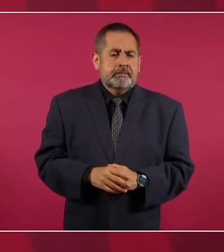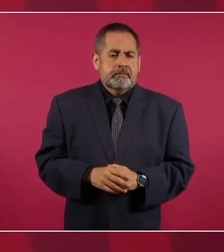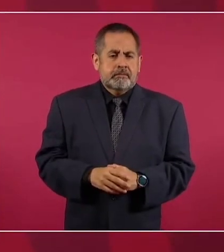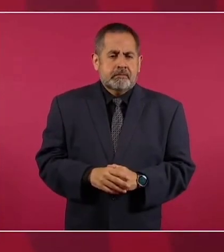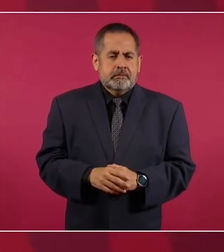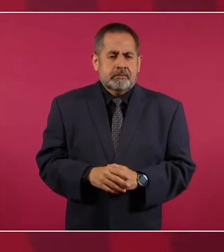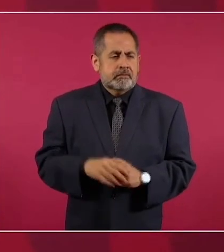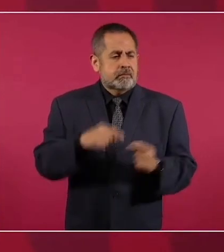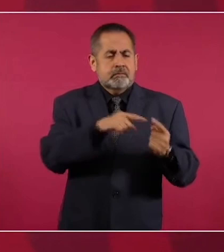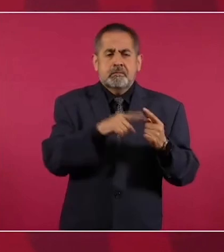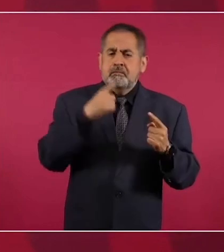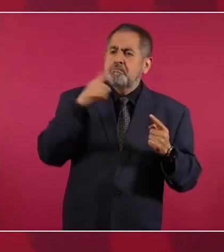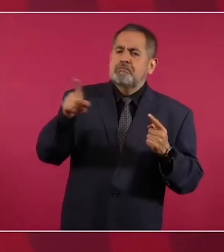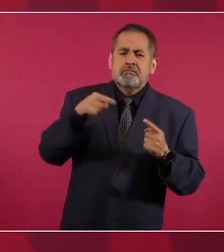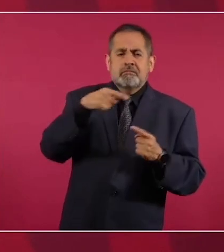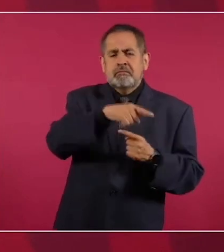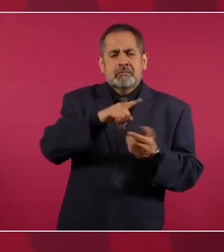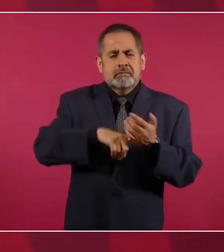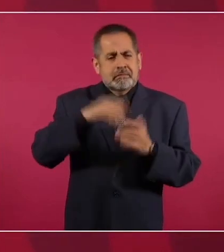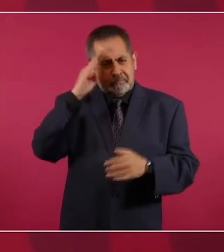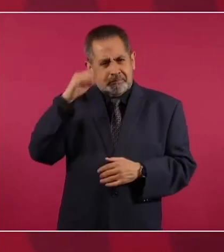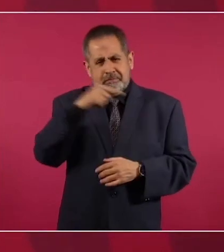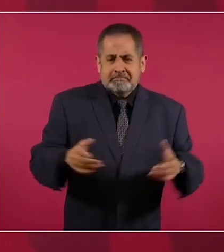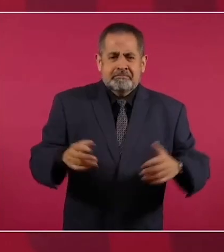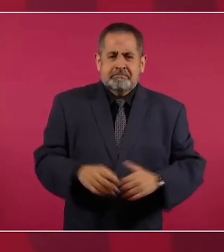uno de los que se queja es el señor…